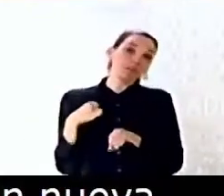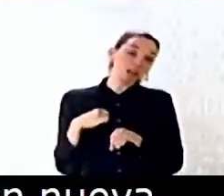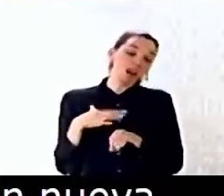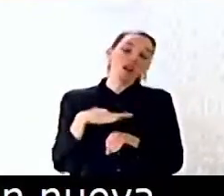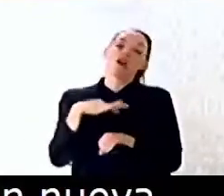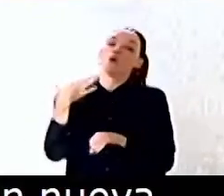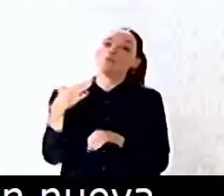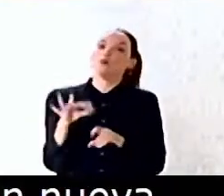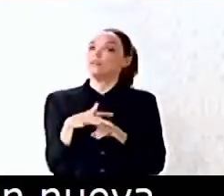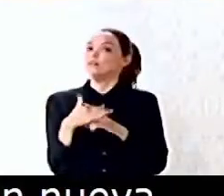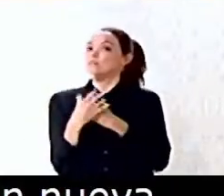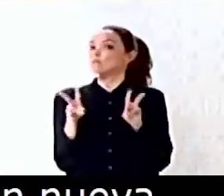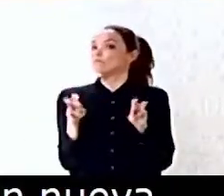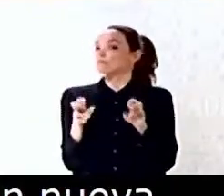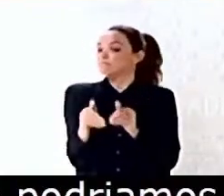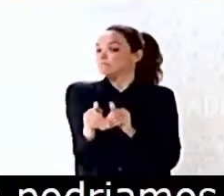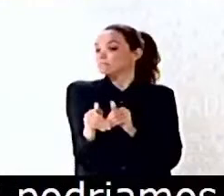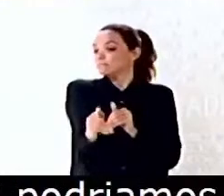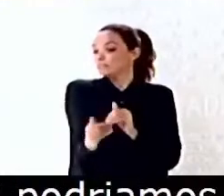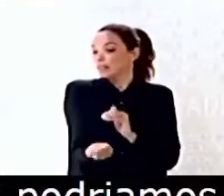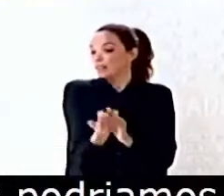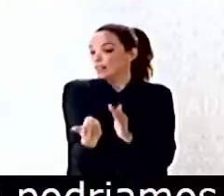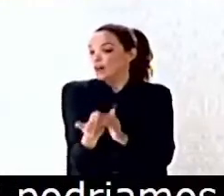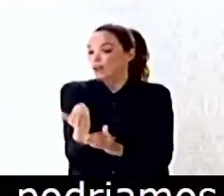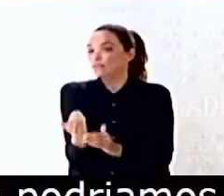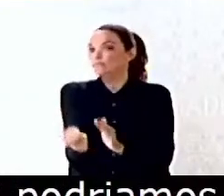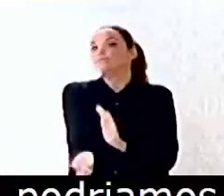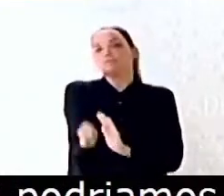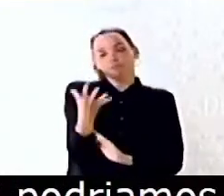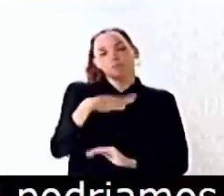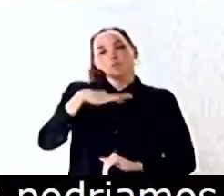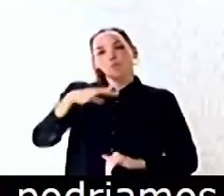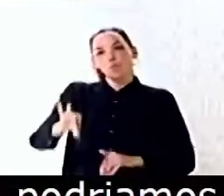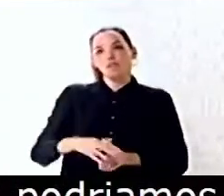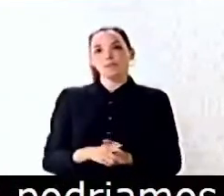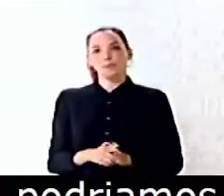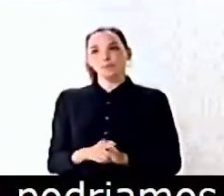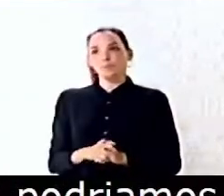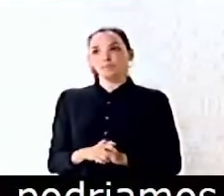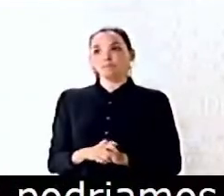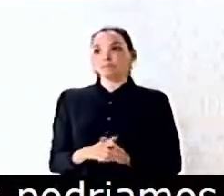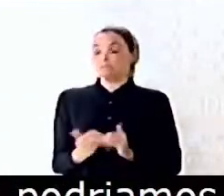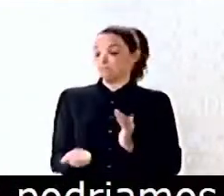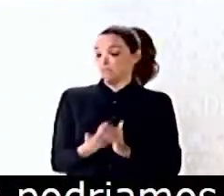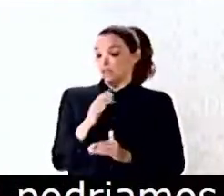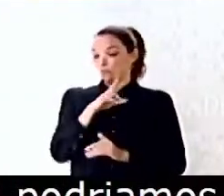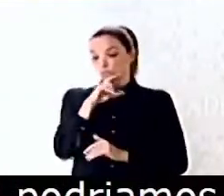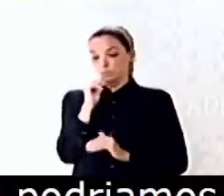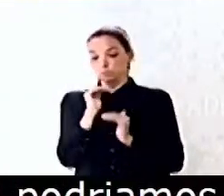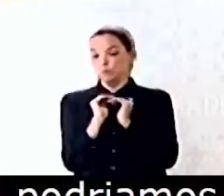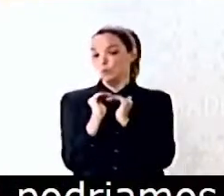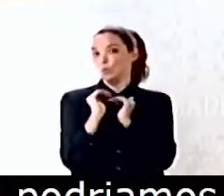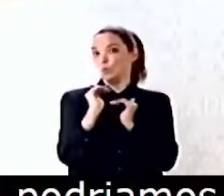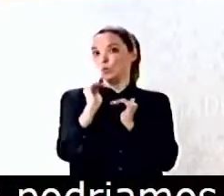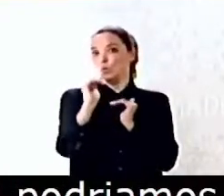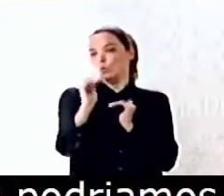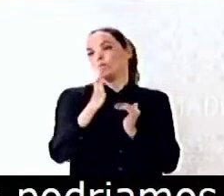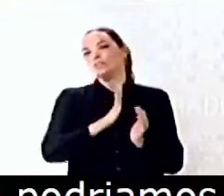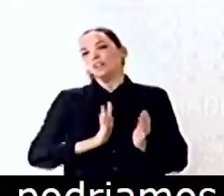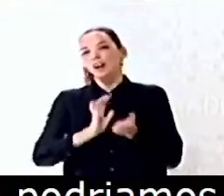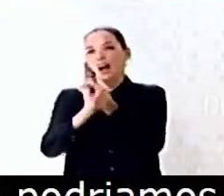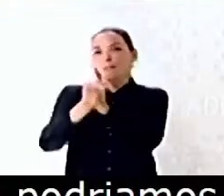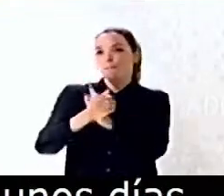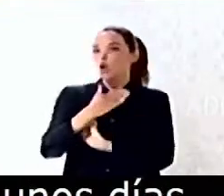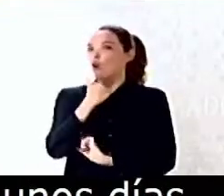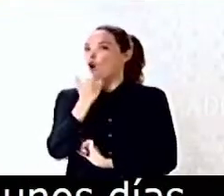nueva normalidad en los siguientes días, mantenerlo durante unos días estable, por si hay fluctuaciones o por si hay alguna